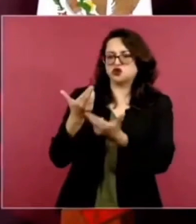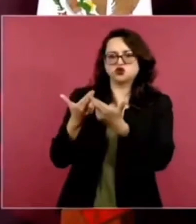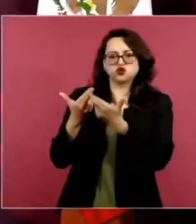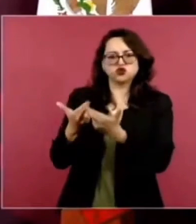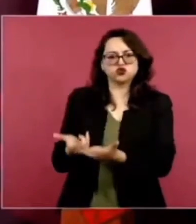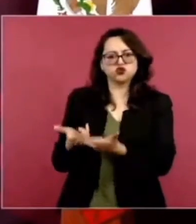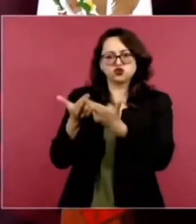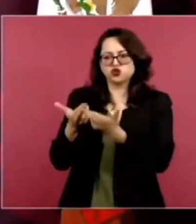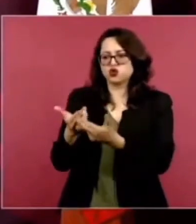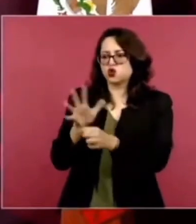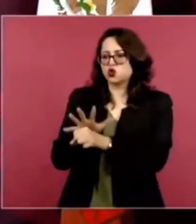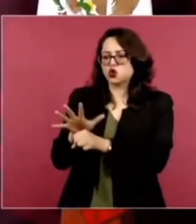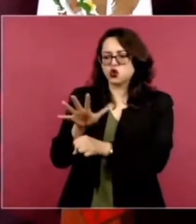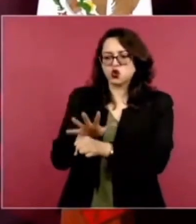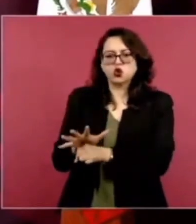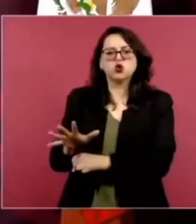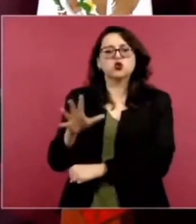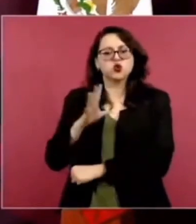Tenemos recursos